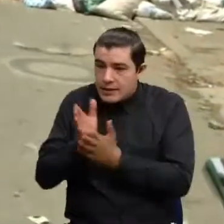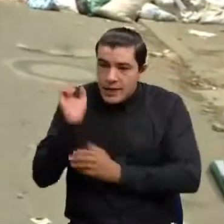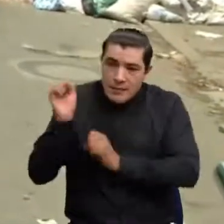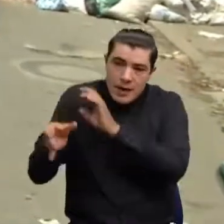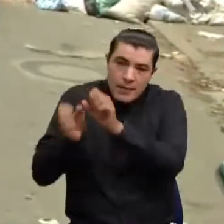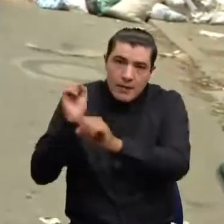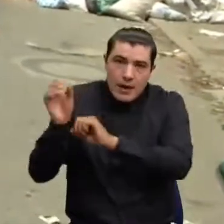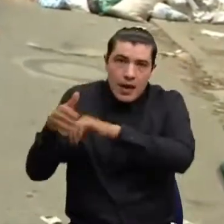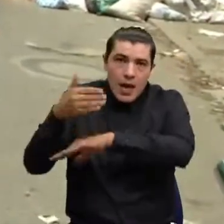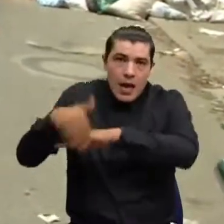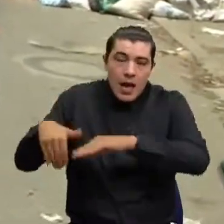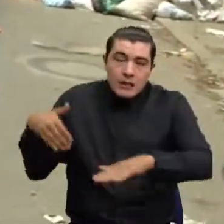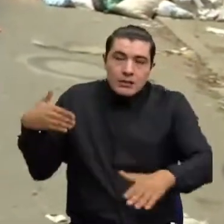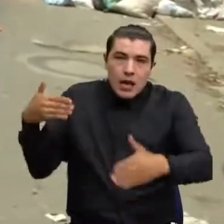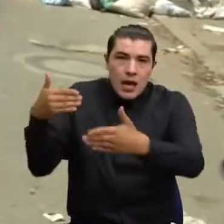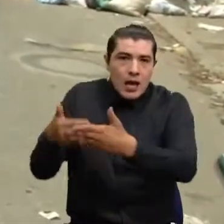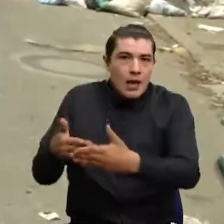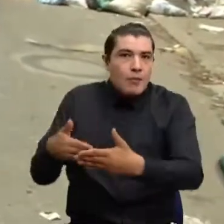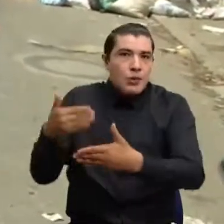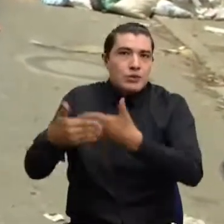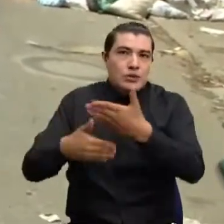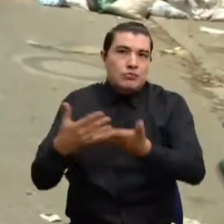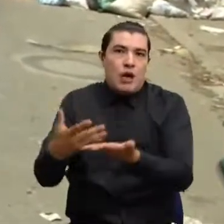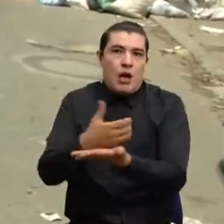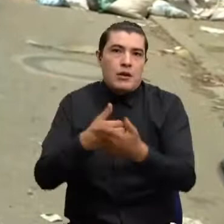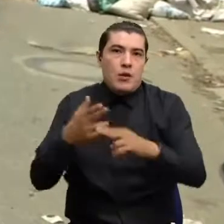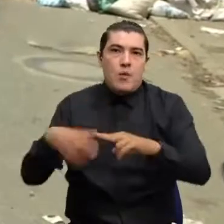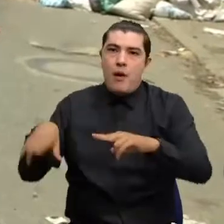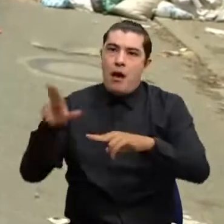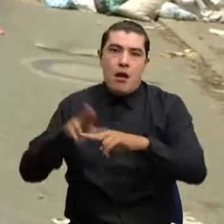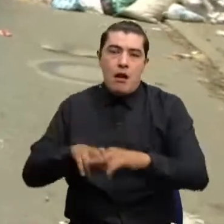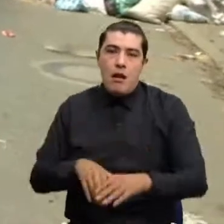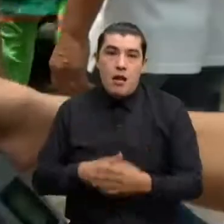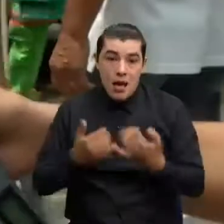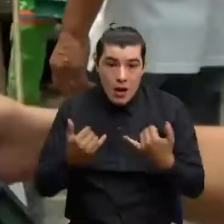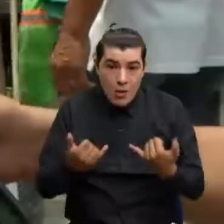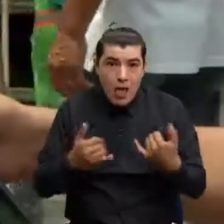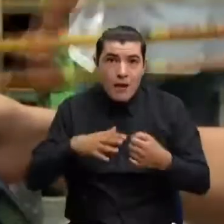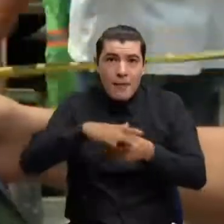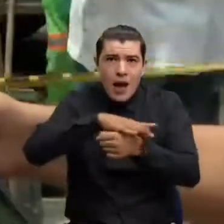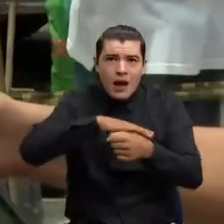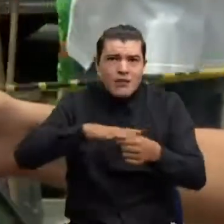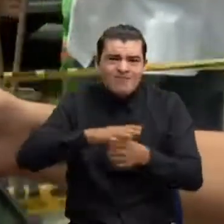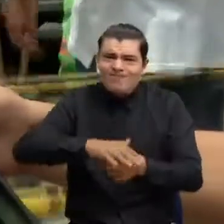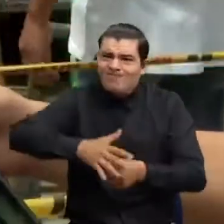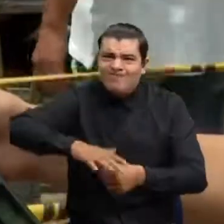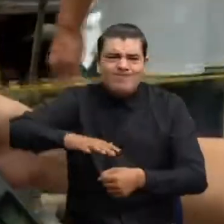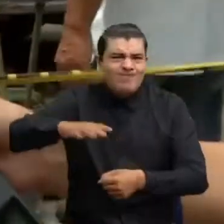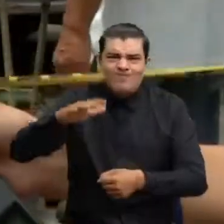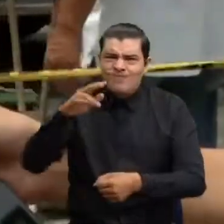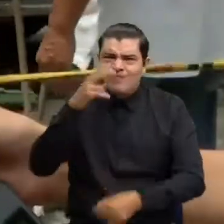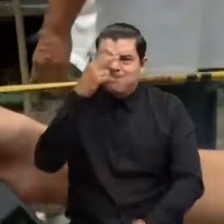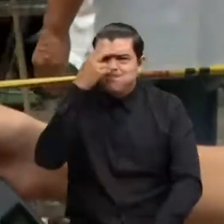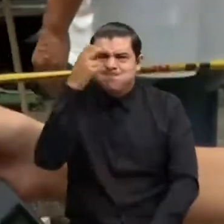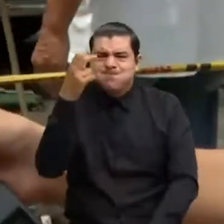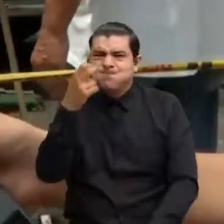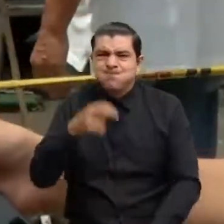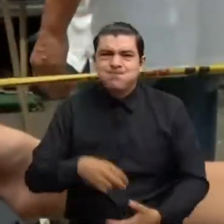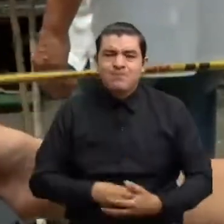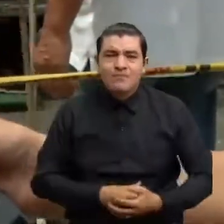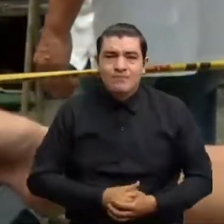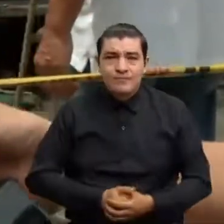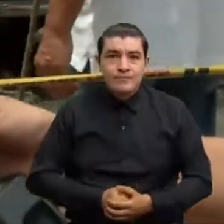la recolección en este momento el barrio está rebotado entonces si no vienen hoy a